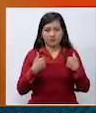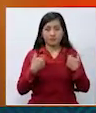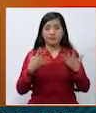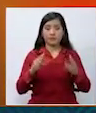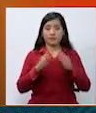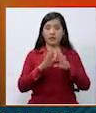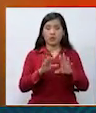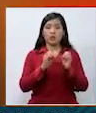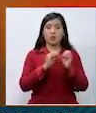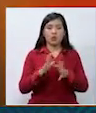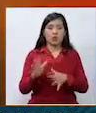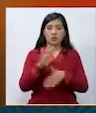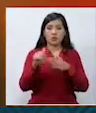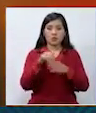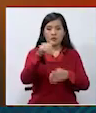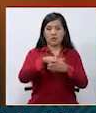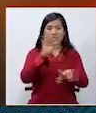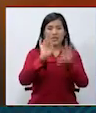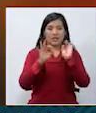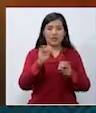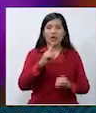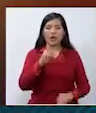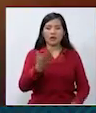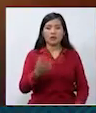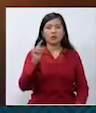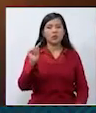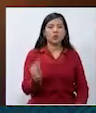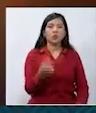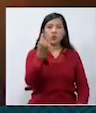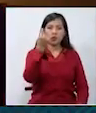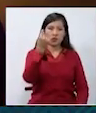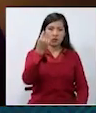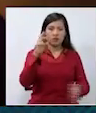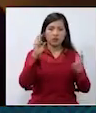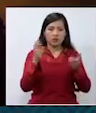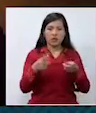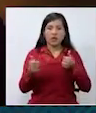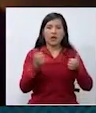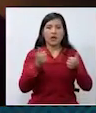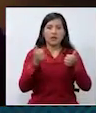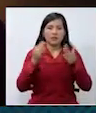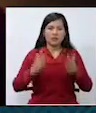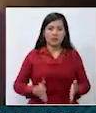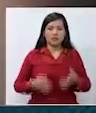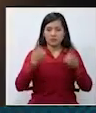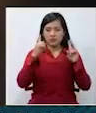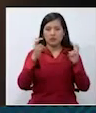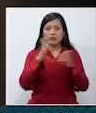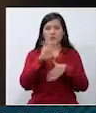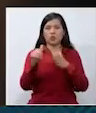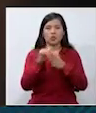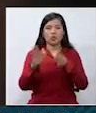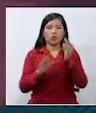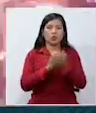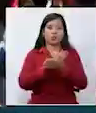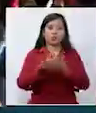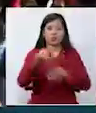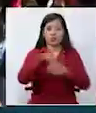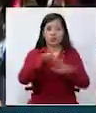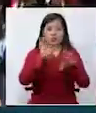órgano electoral es el único que administra la justicia electoral,